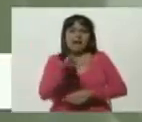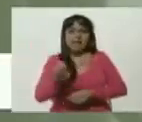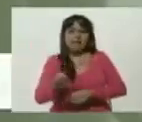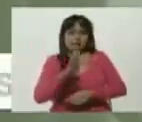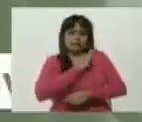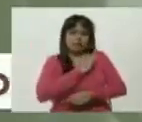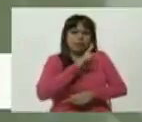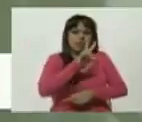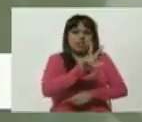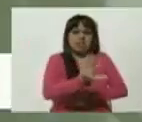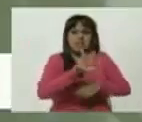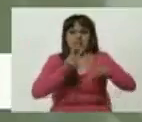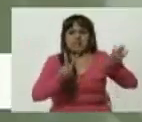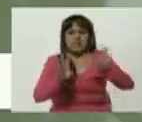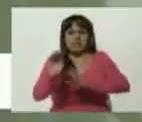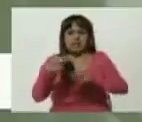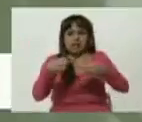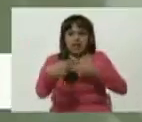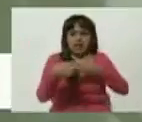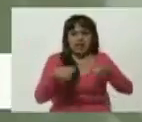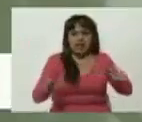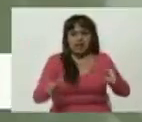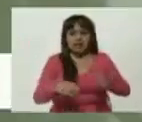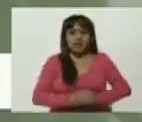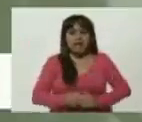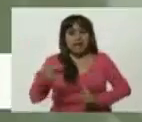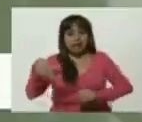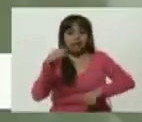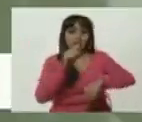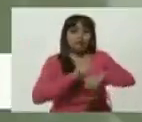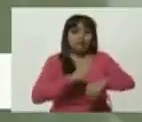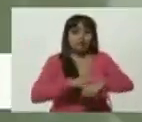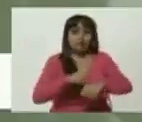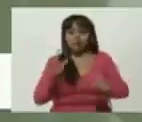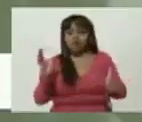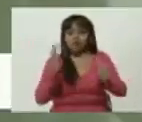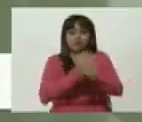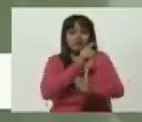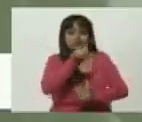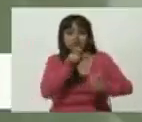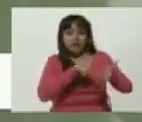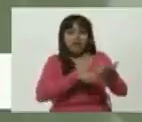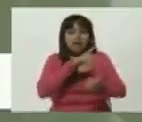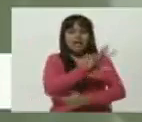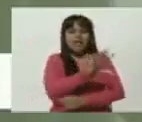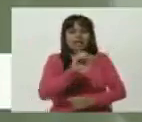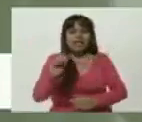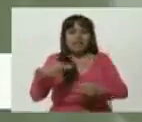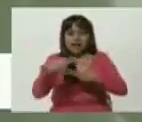hectáreas. Vamos a llegar a este ciclo de invierno a 500 hectáreas. También tenemos acá